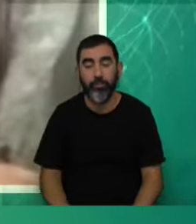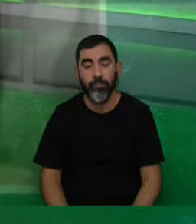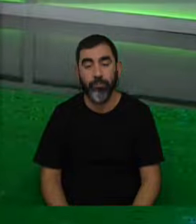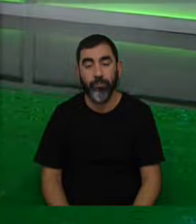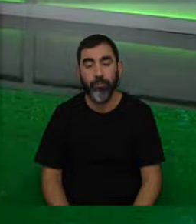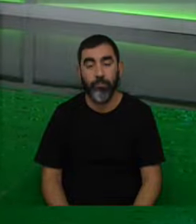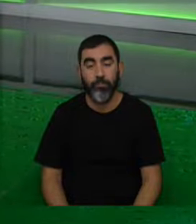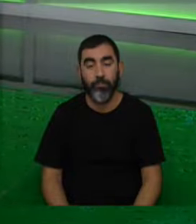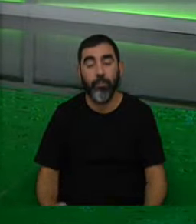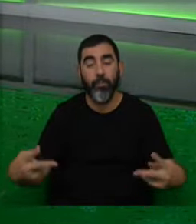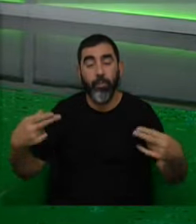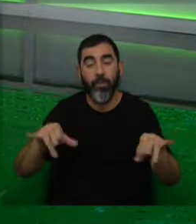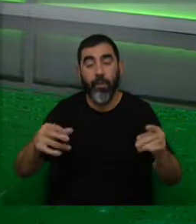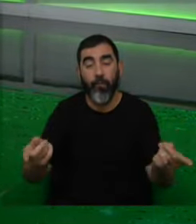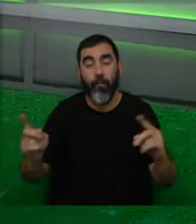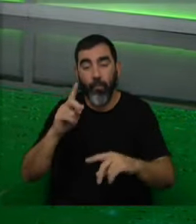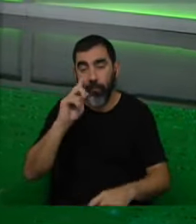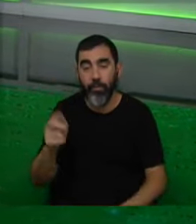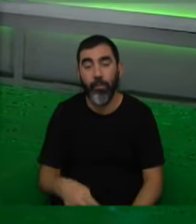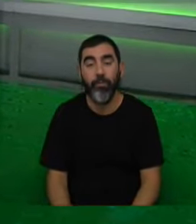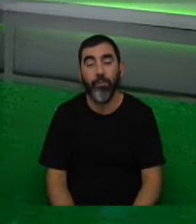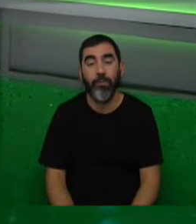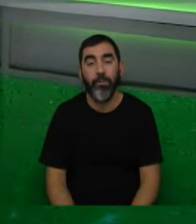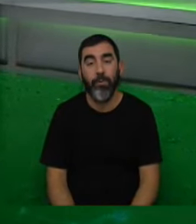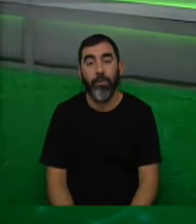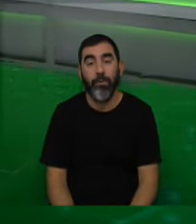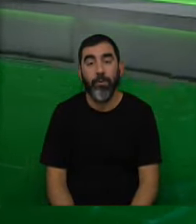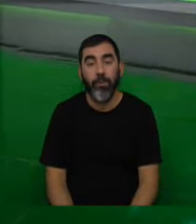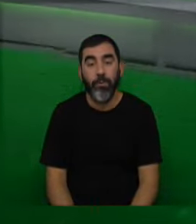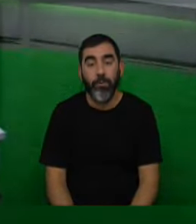más hacemos una pausa muy breve y volvemos enseguida